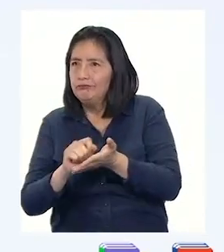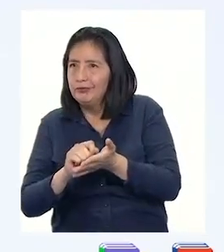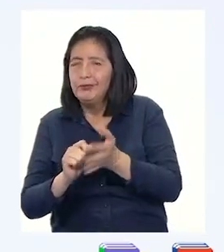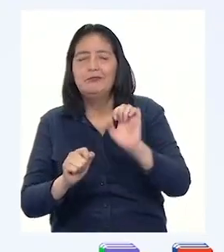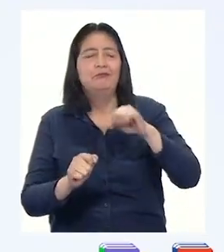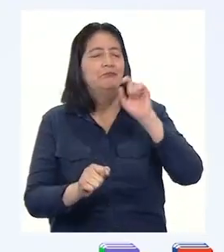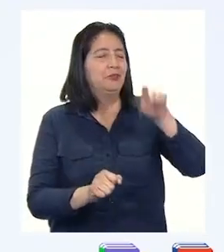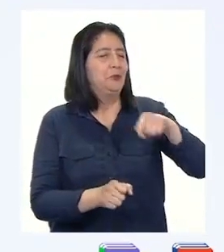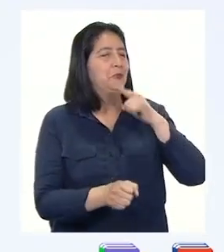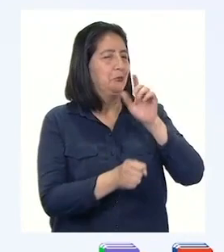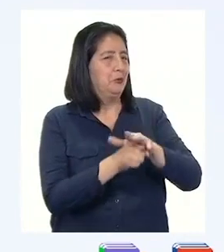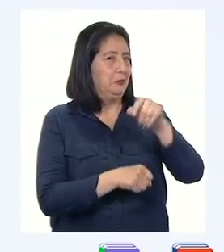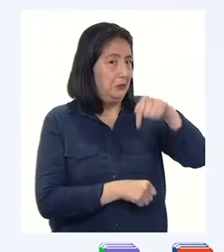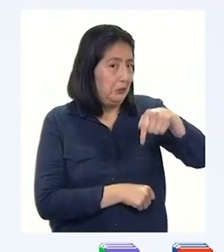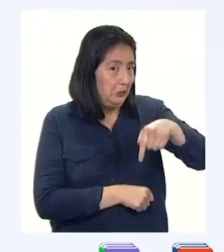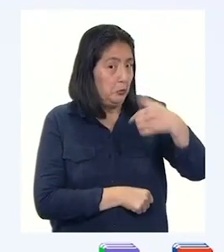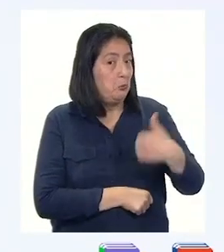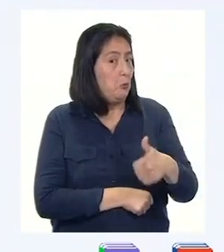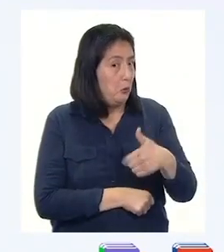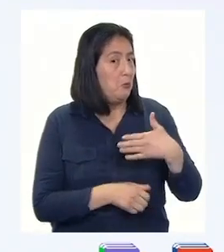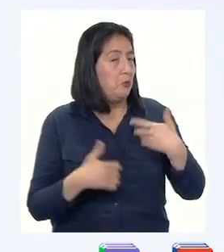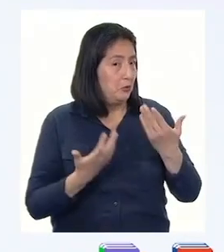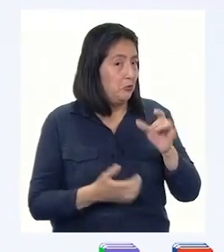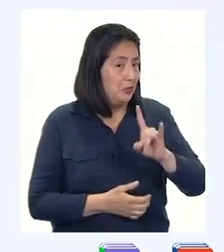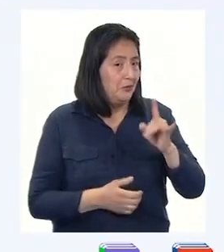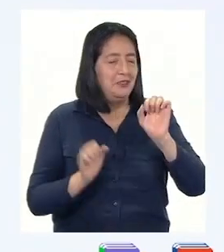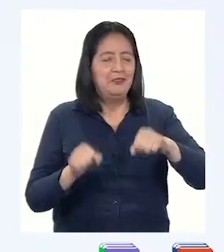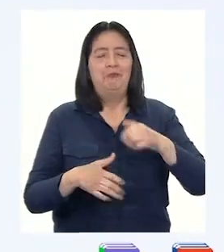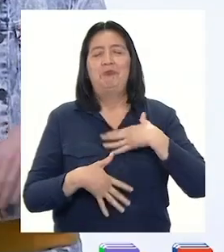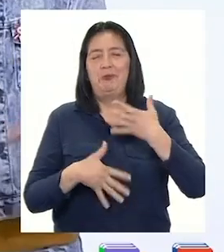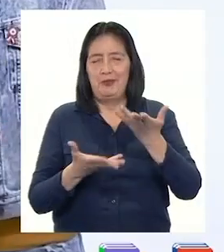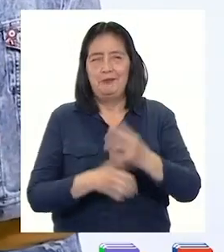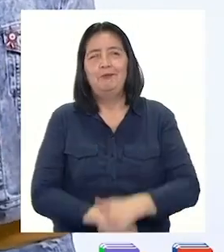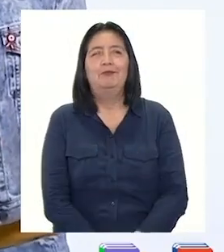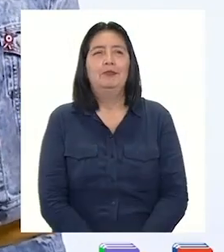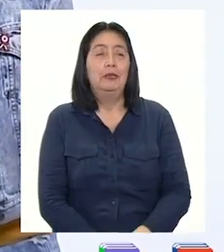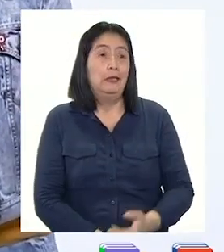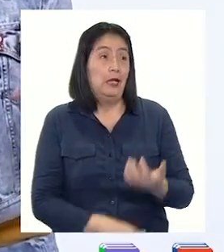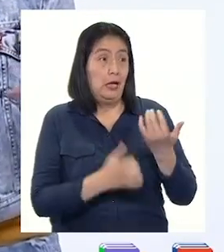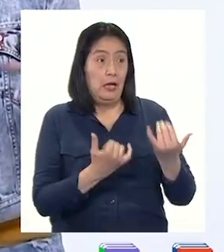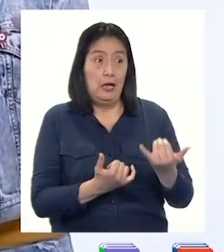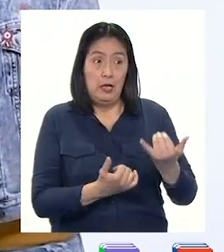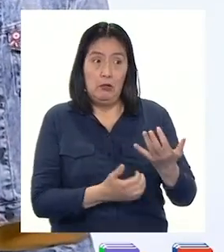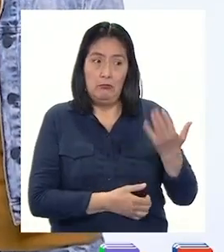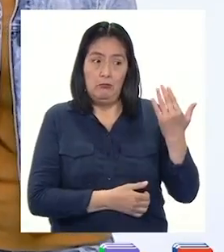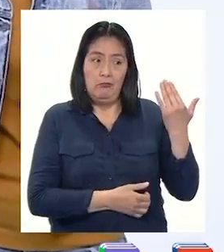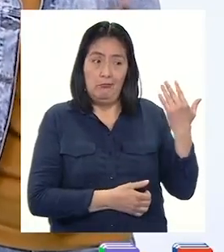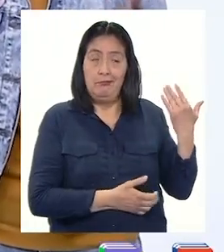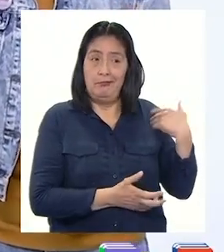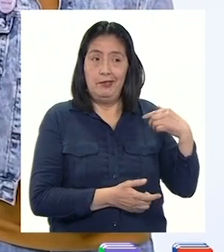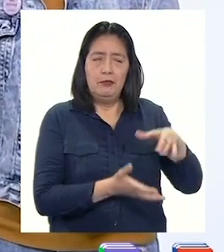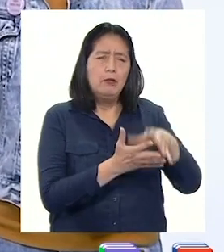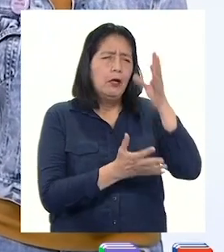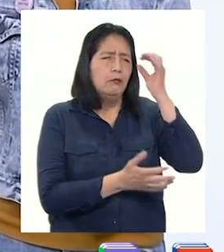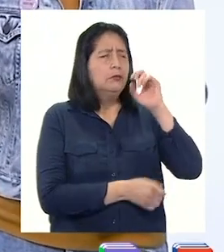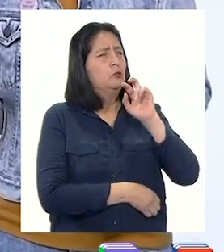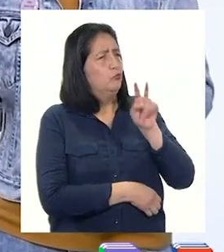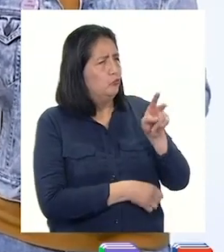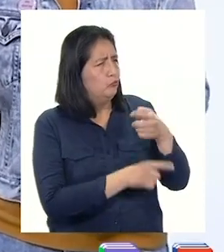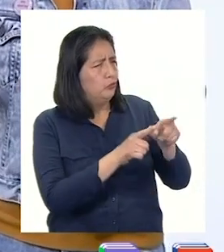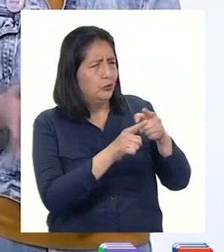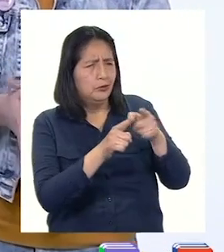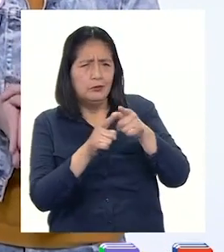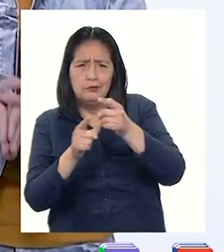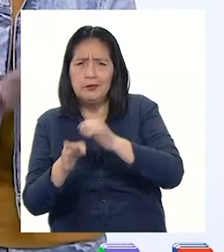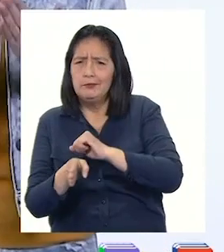te prometemos que esta actividad no solo va a ser útil, sino también súper divertida. En estos días estamos aprendiendo a reconocer la diversidad